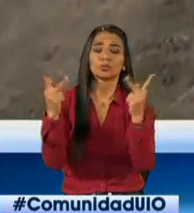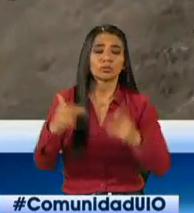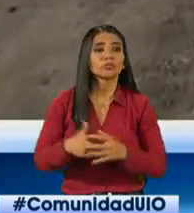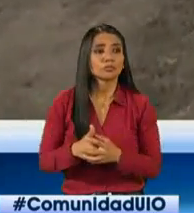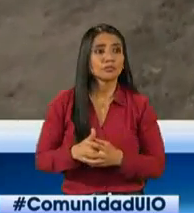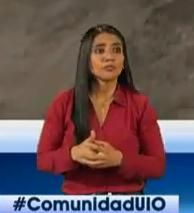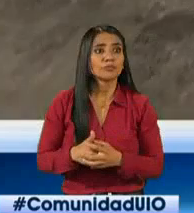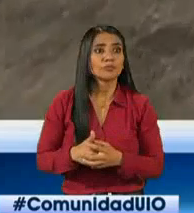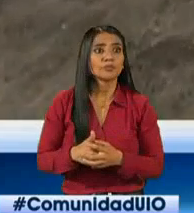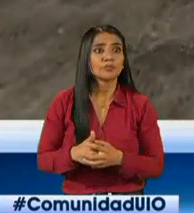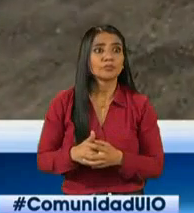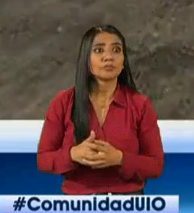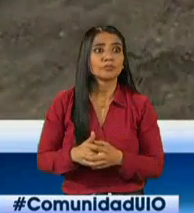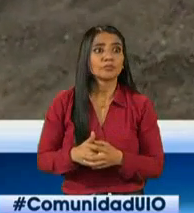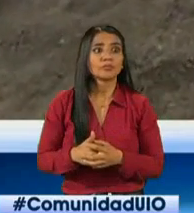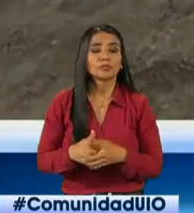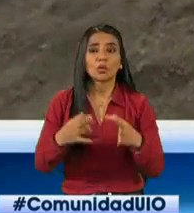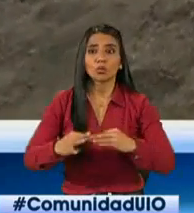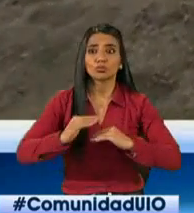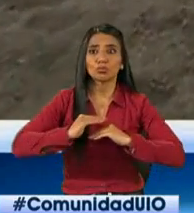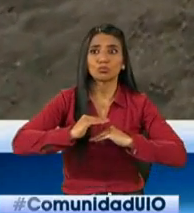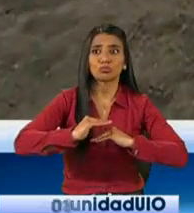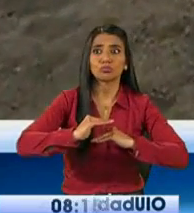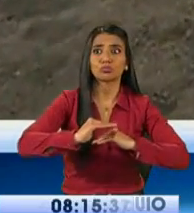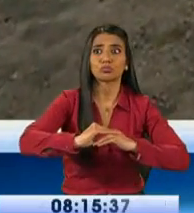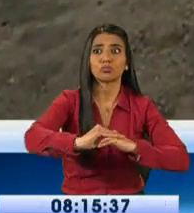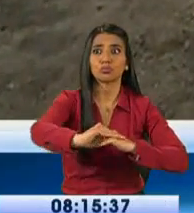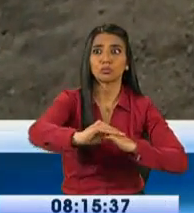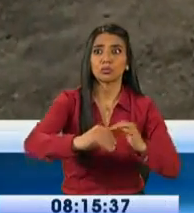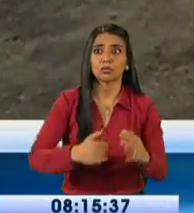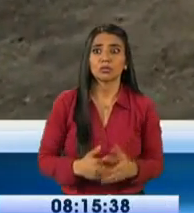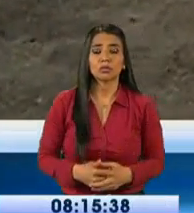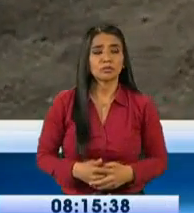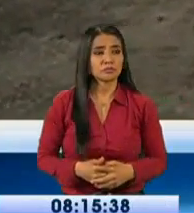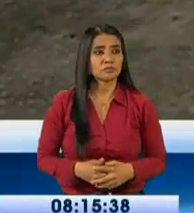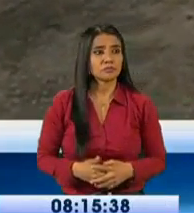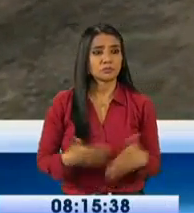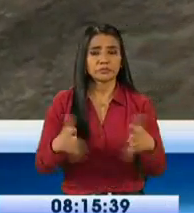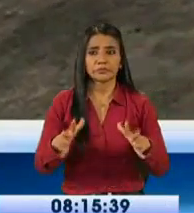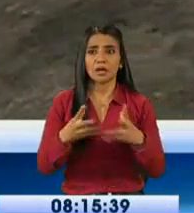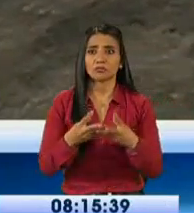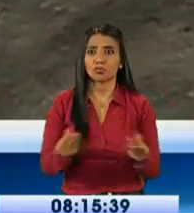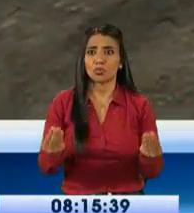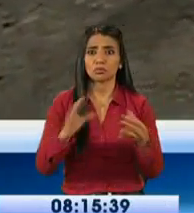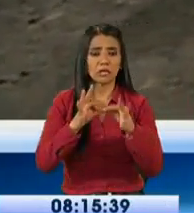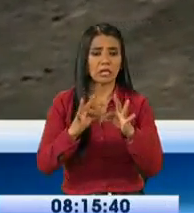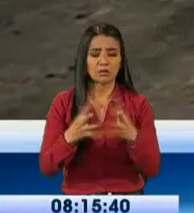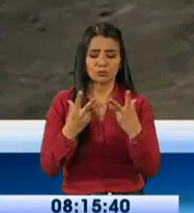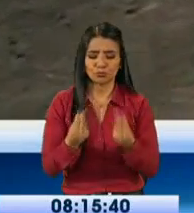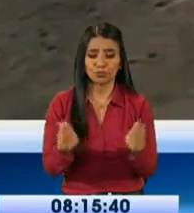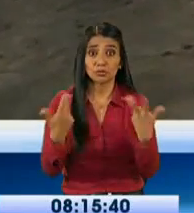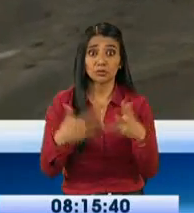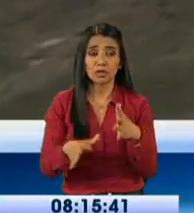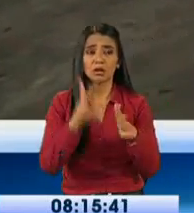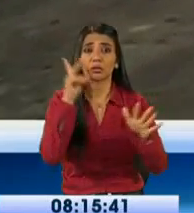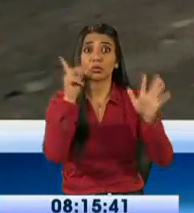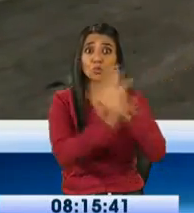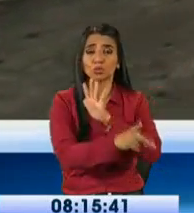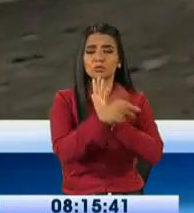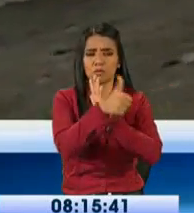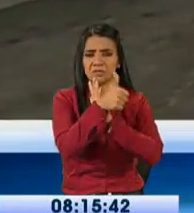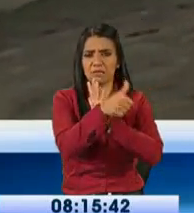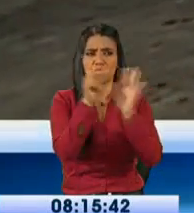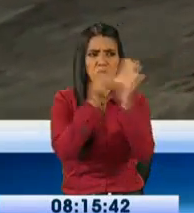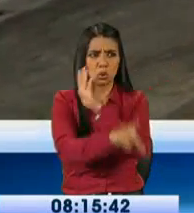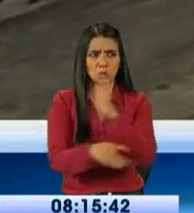luego, posteriormente, se realice el bacheo. Precisamente se hizo aquí el arreglo. Sabíamos que la ciudadanía había hecho la denuncia, pues que esta era una